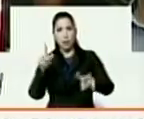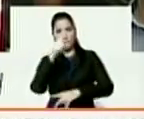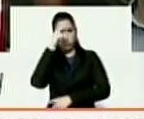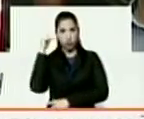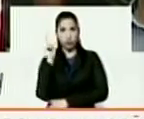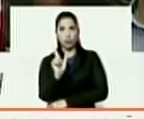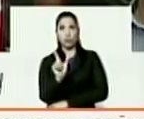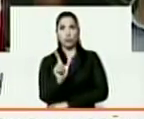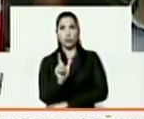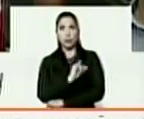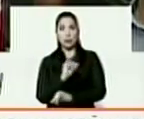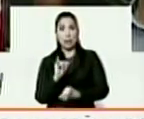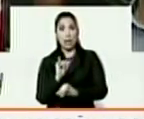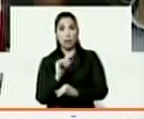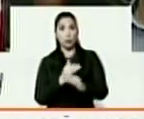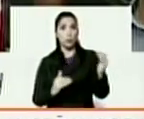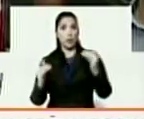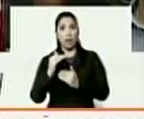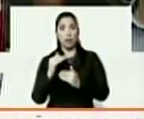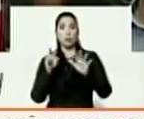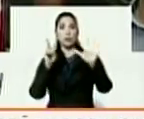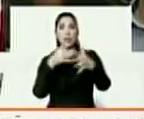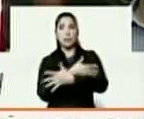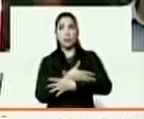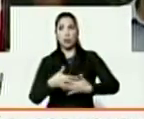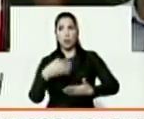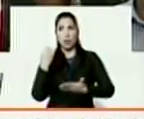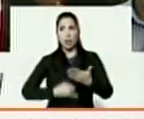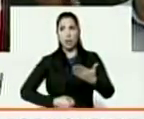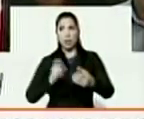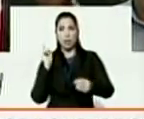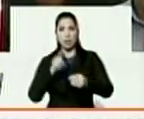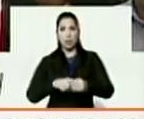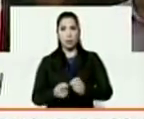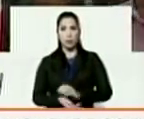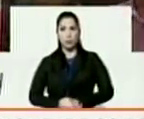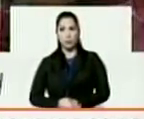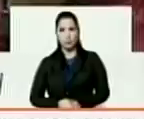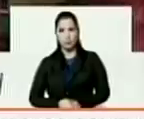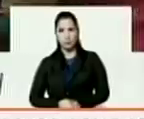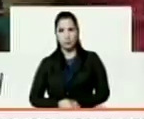de venezuela ya pasamos los 7 millones de inscriptos 7 millones